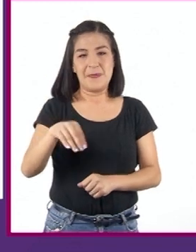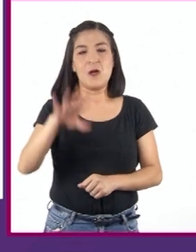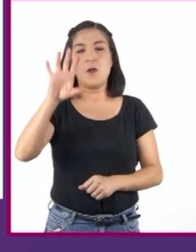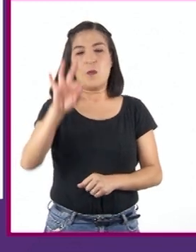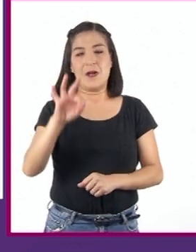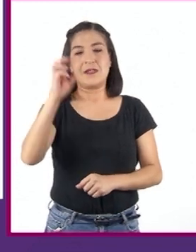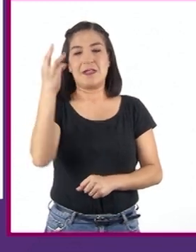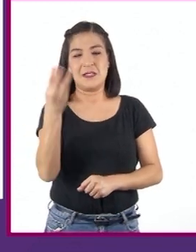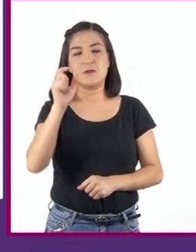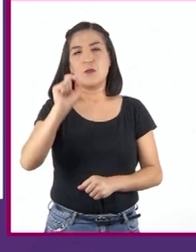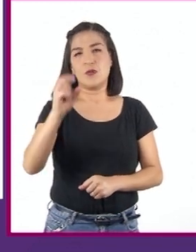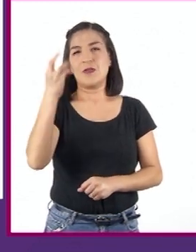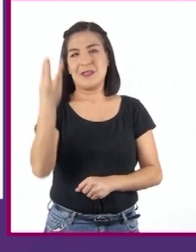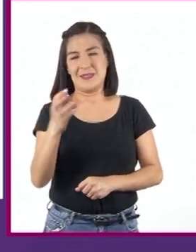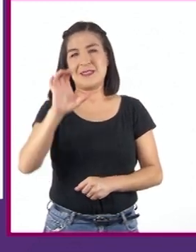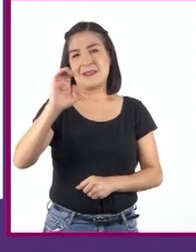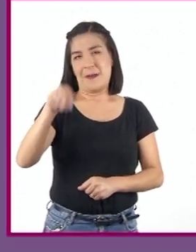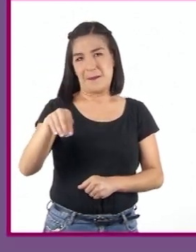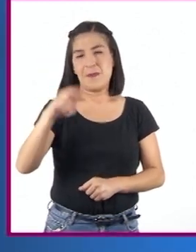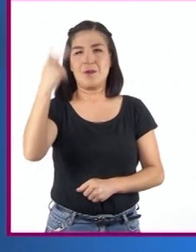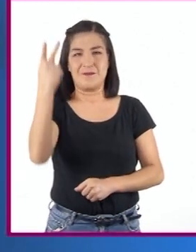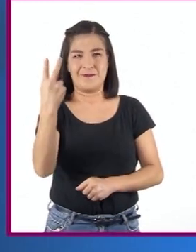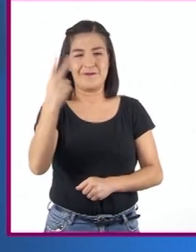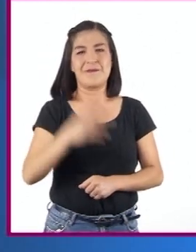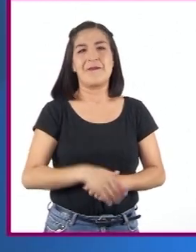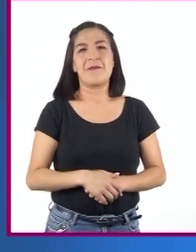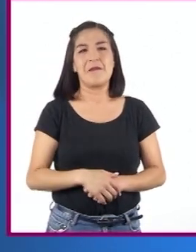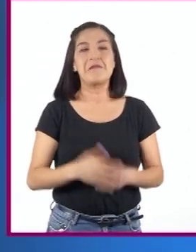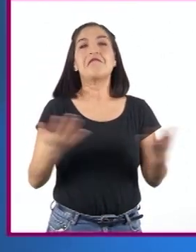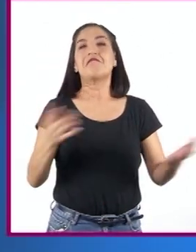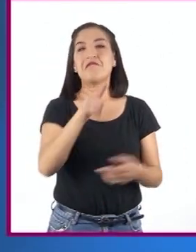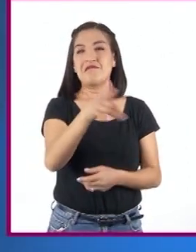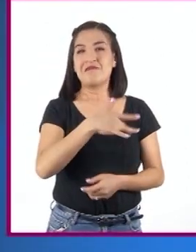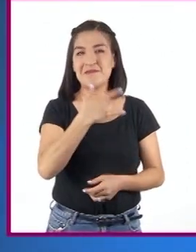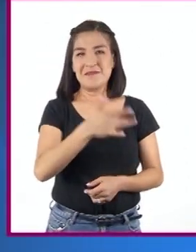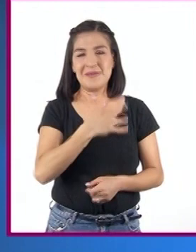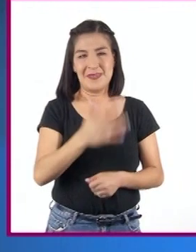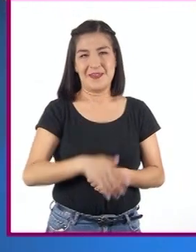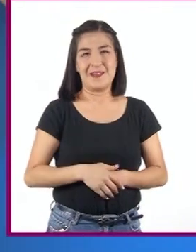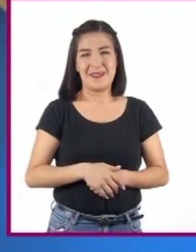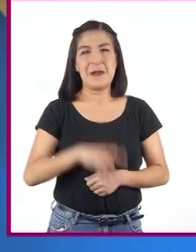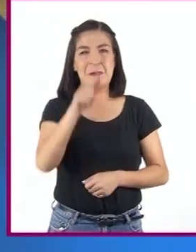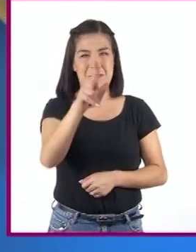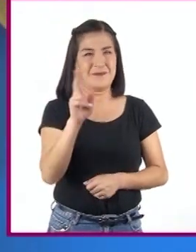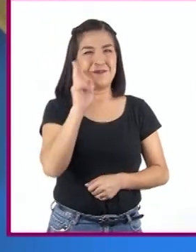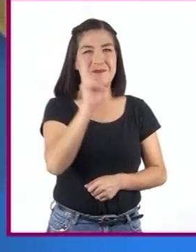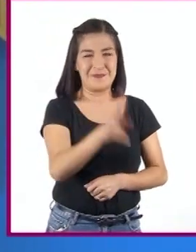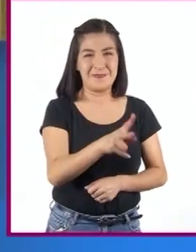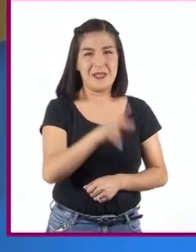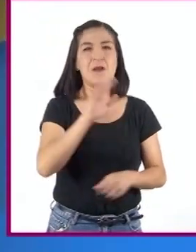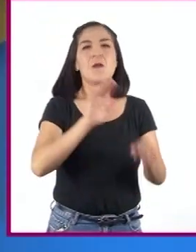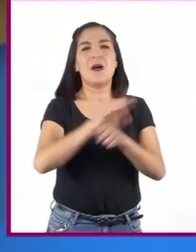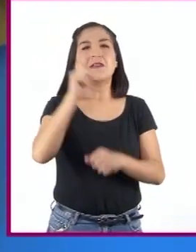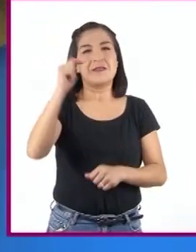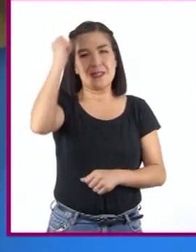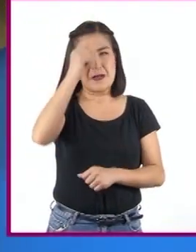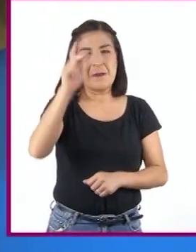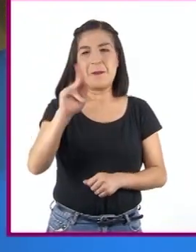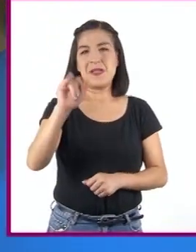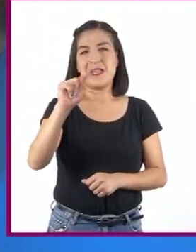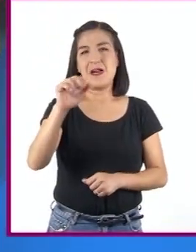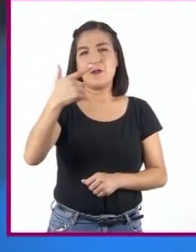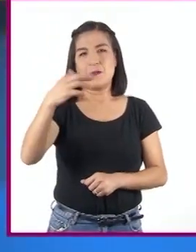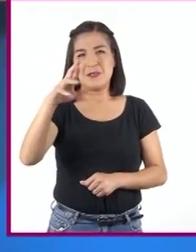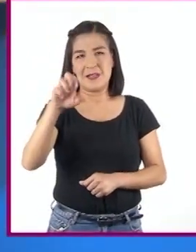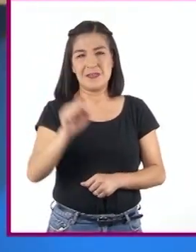43.3 centímetros cuadrados. ¿Qué les pareció? Como pudieron observar, el teorema de Pitágoras es